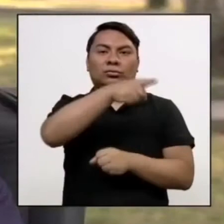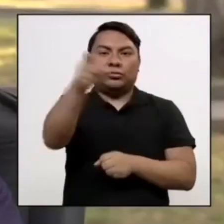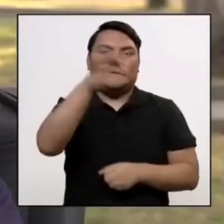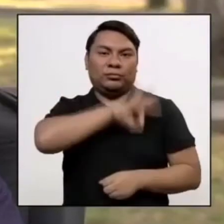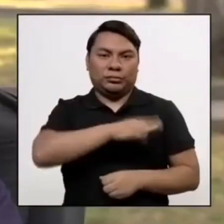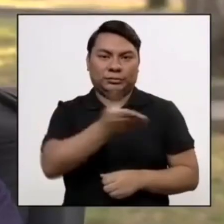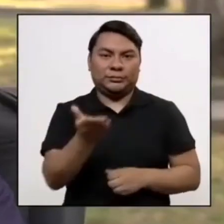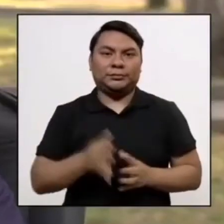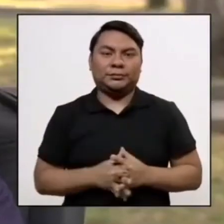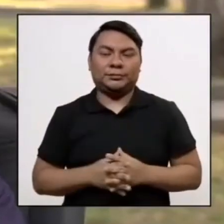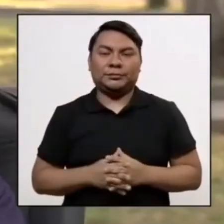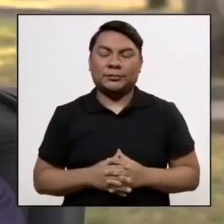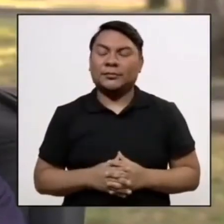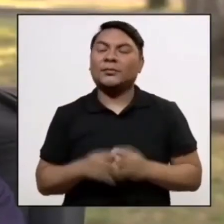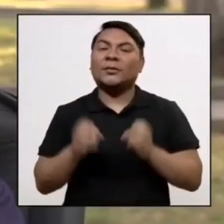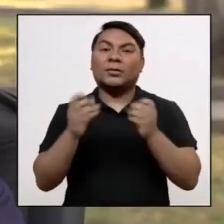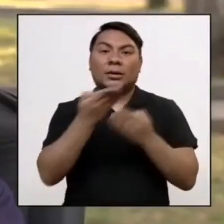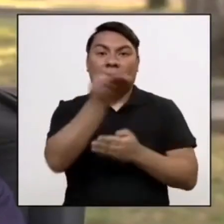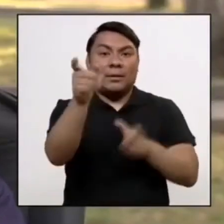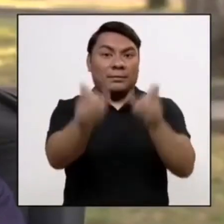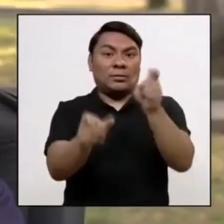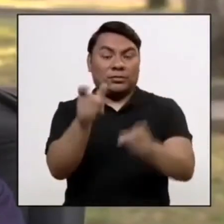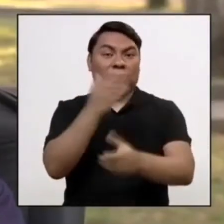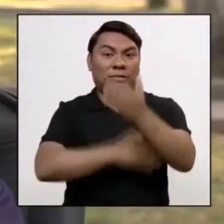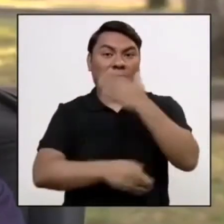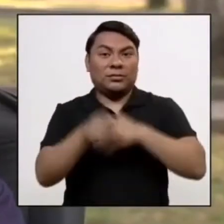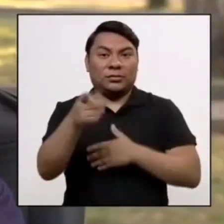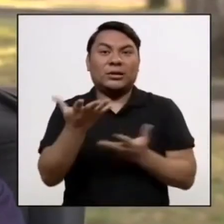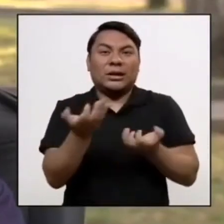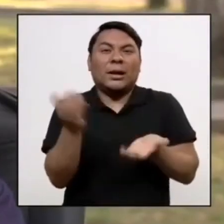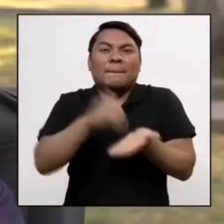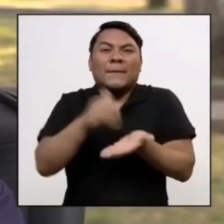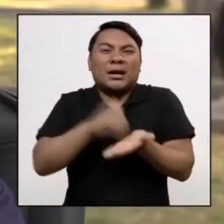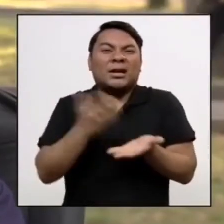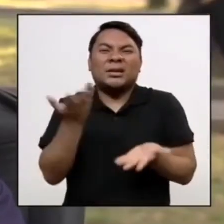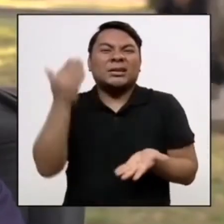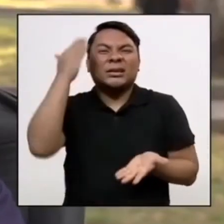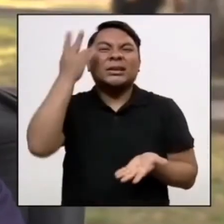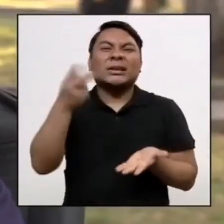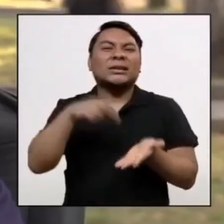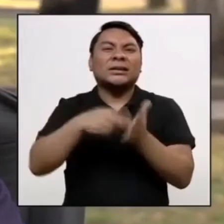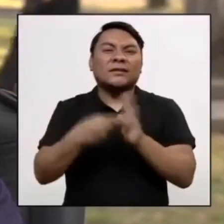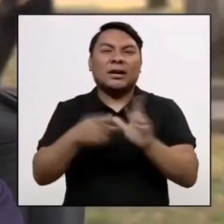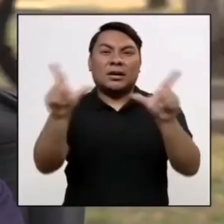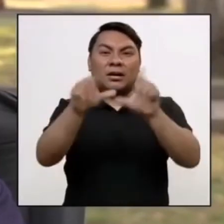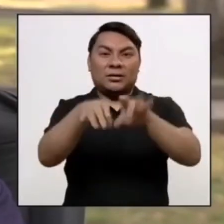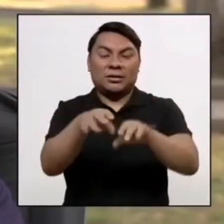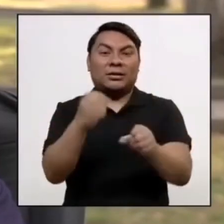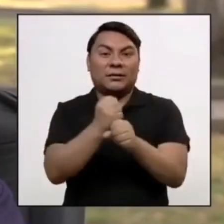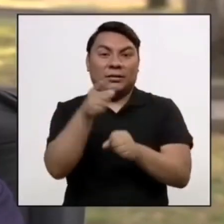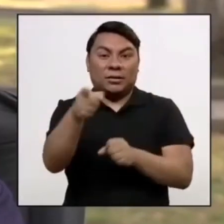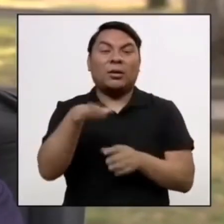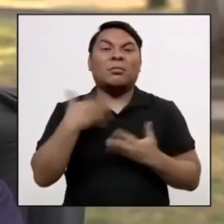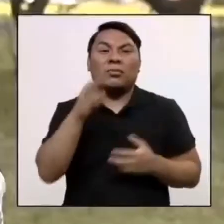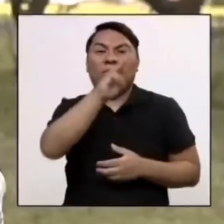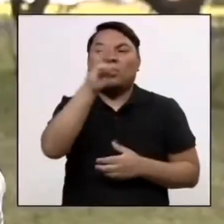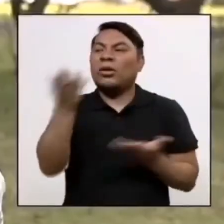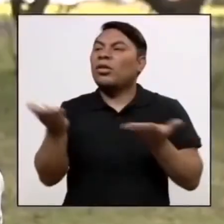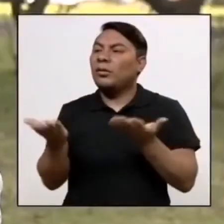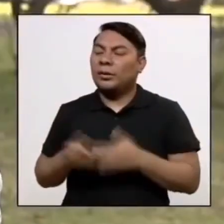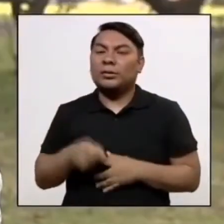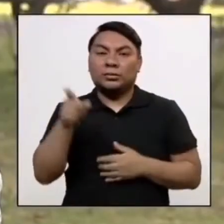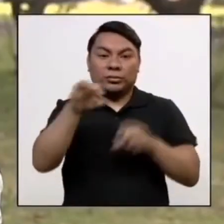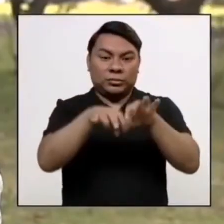ustedes. Bueno, y si las personas con discapacidad quieren enterarse un poquito más acerca de lo que es teletrabajo, ¿a qué página pueden ingresar? Tienen